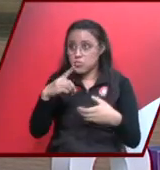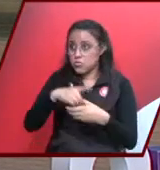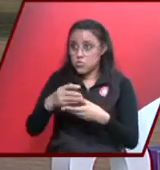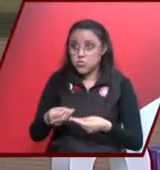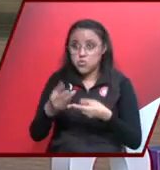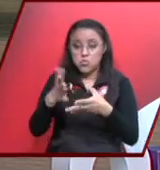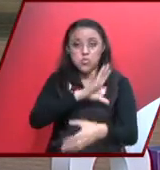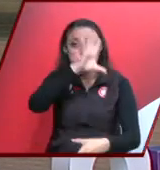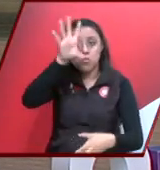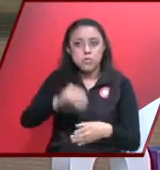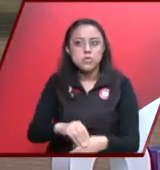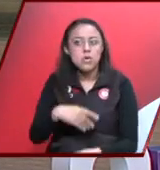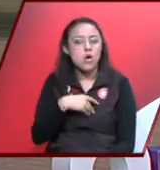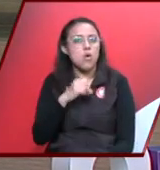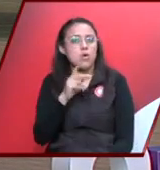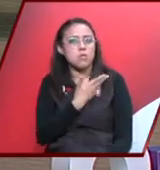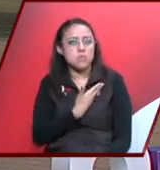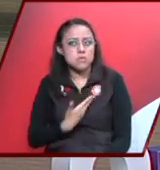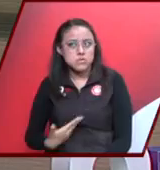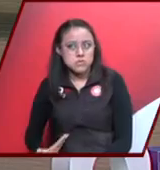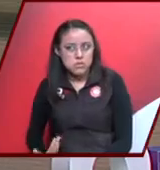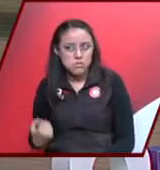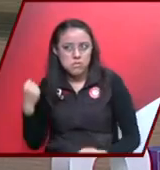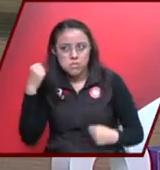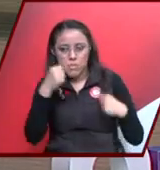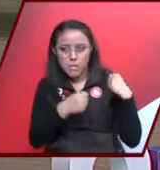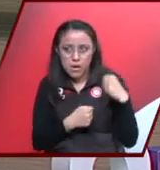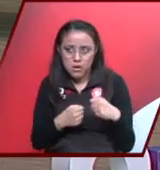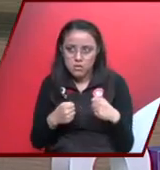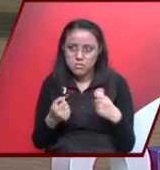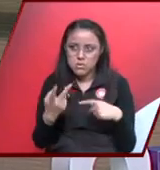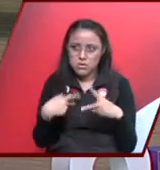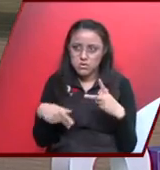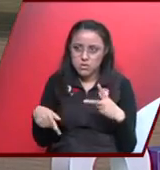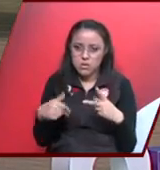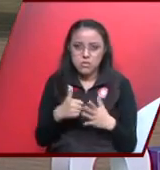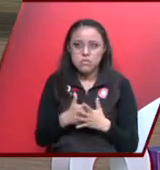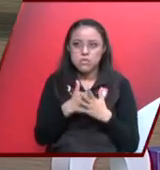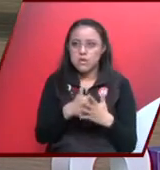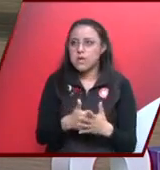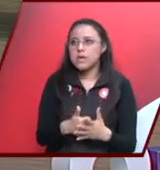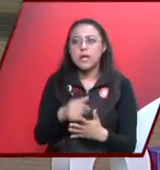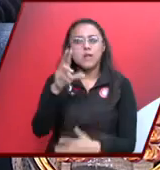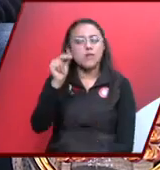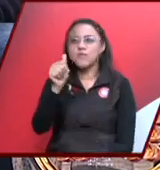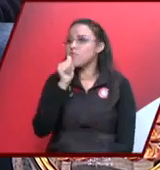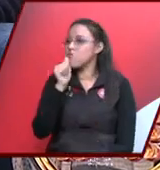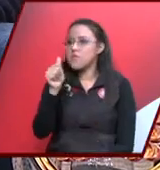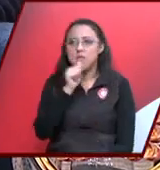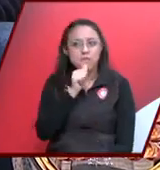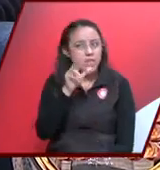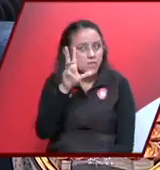donó, completito. Yo tengo una pregunta. Si es presidente y le pegan, ¿no se suben los guardias presidenciales a hacer el paro? No, no es presidente. O sea,